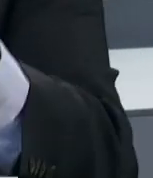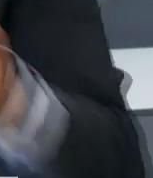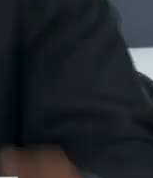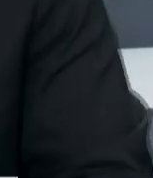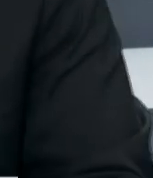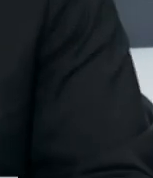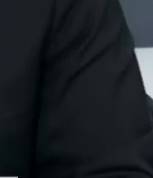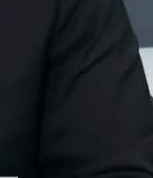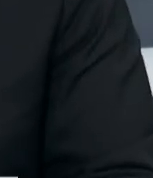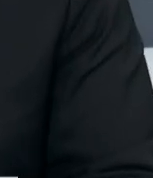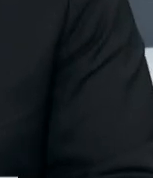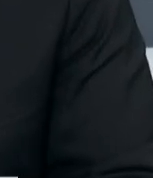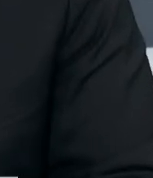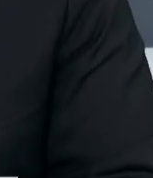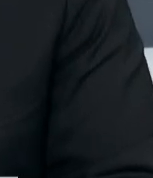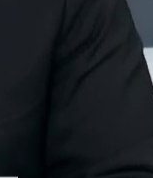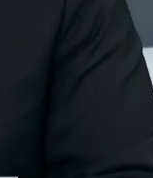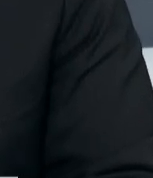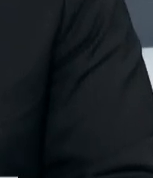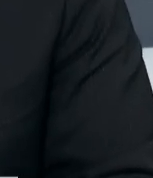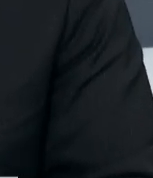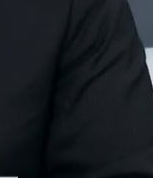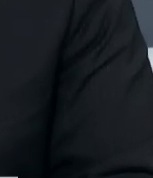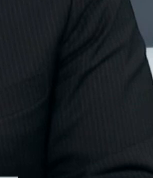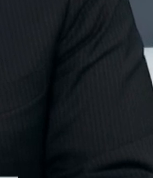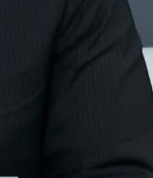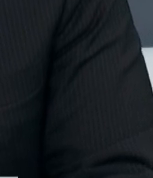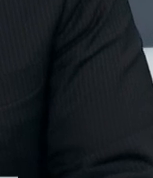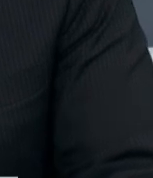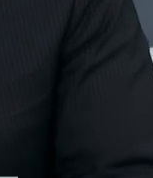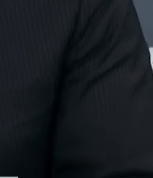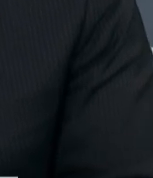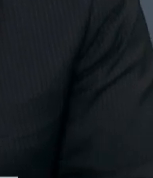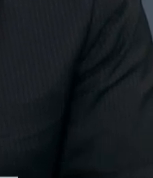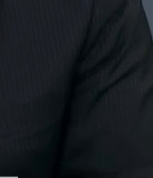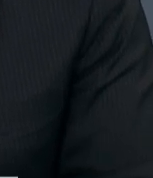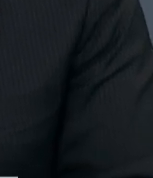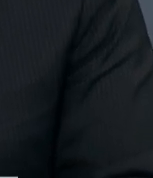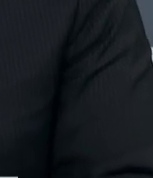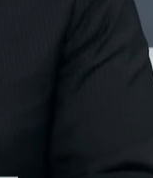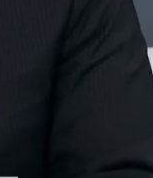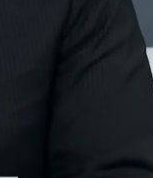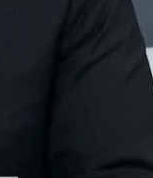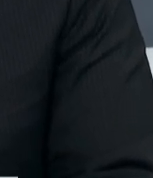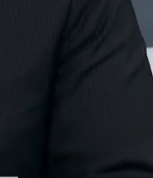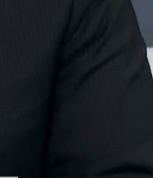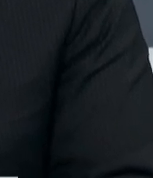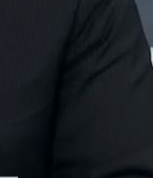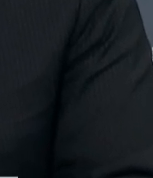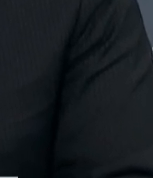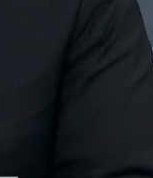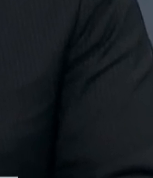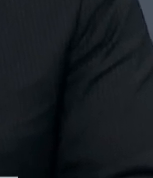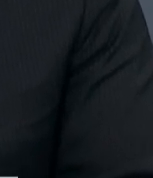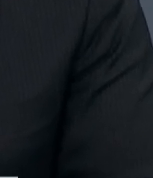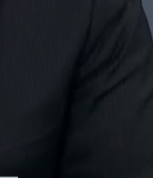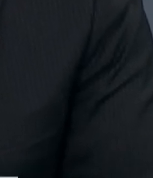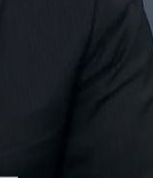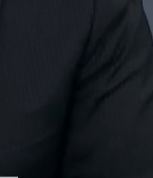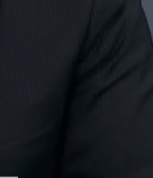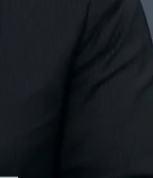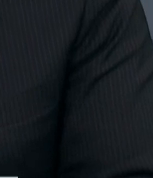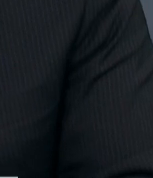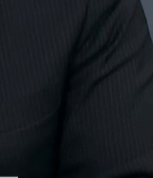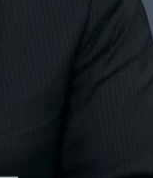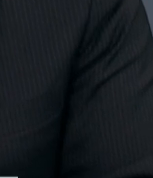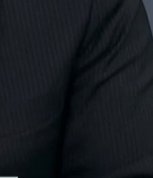que usted puede hacer es sencillo. Si tiene dudas al respecto, busque a las autoridades. Si puede quedarse en casa,